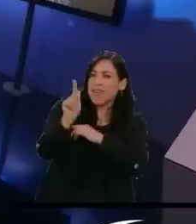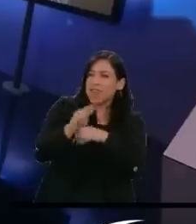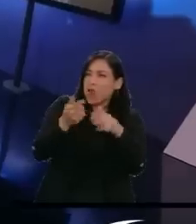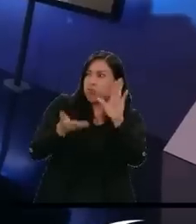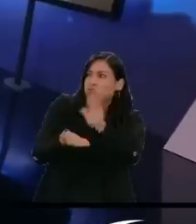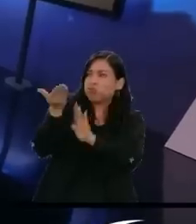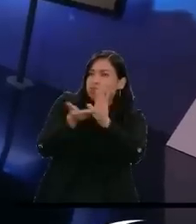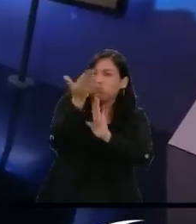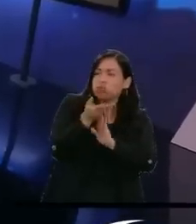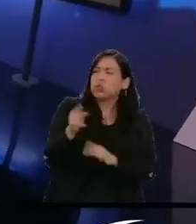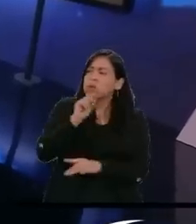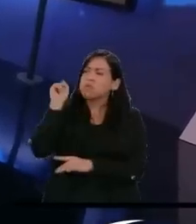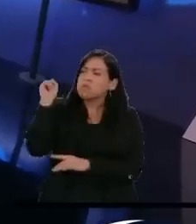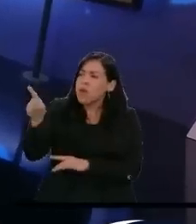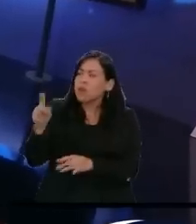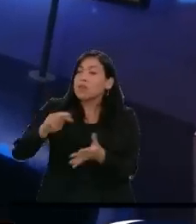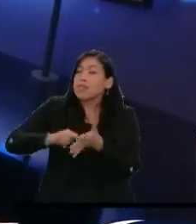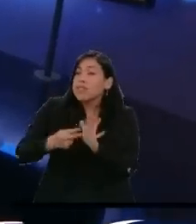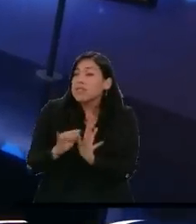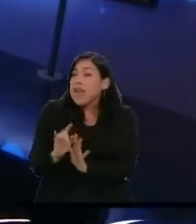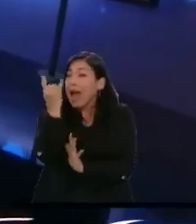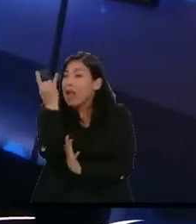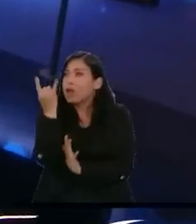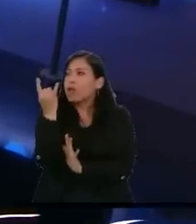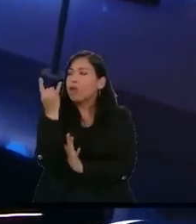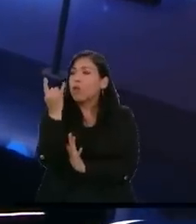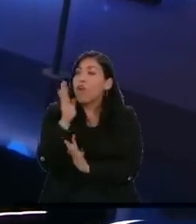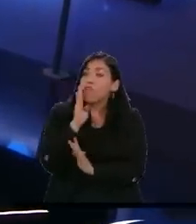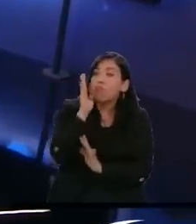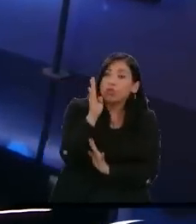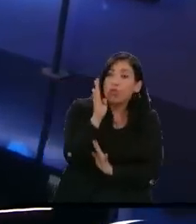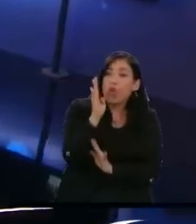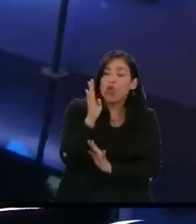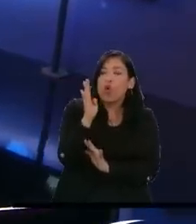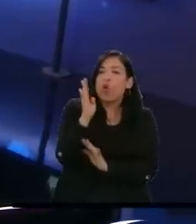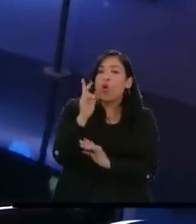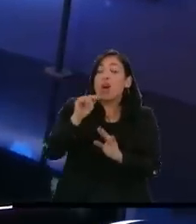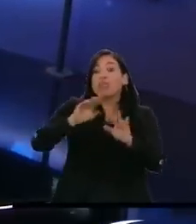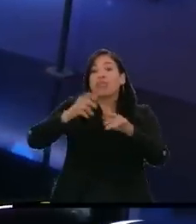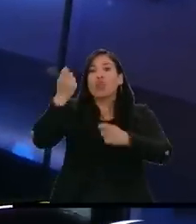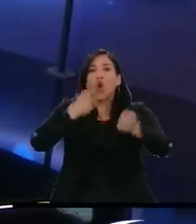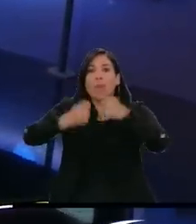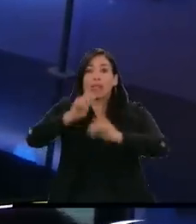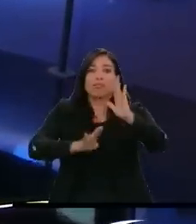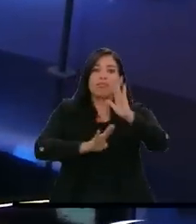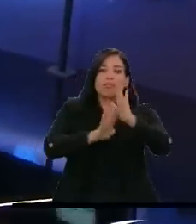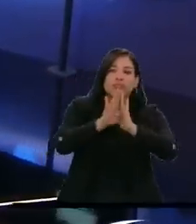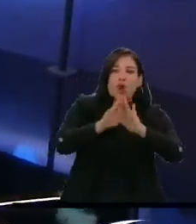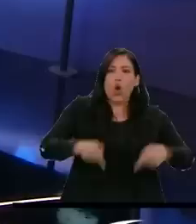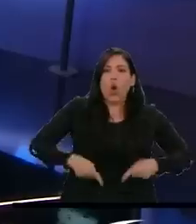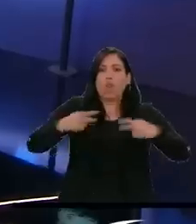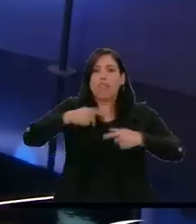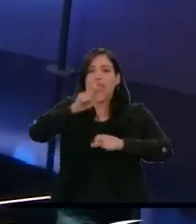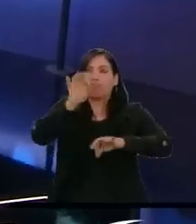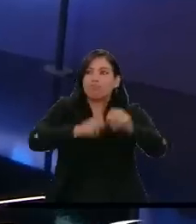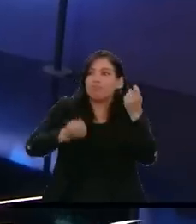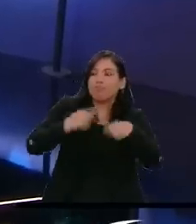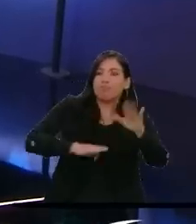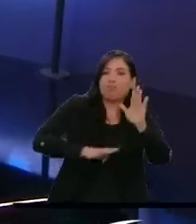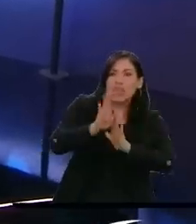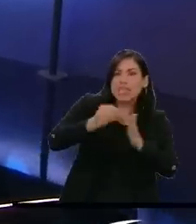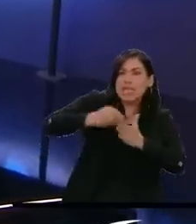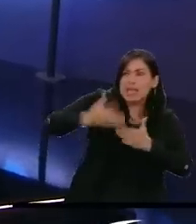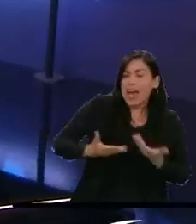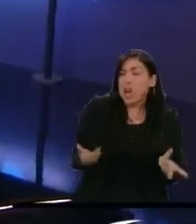estamos frente entonces a una reducción o a una desaceleración del alto costo de vida de los colombianos y si es